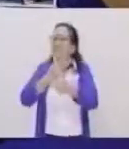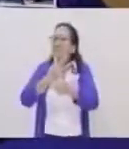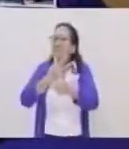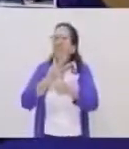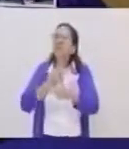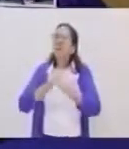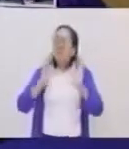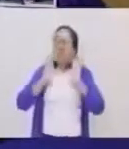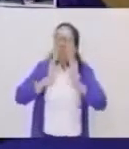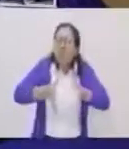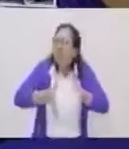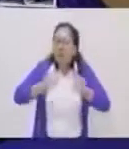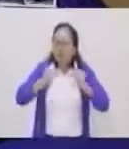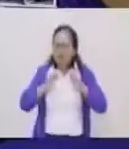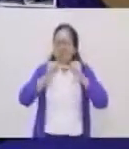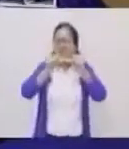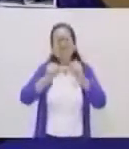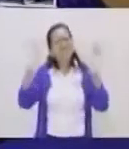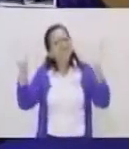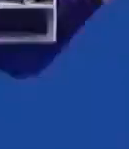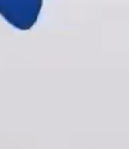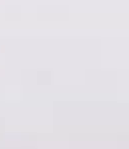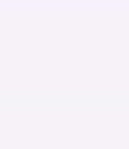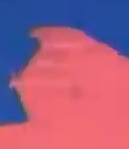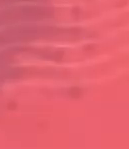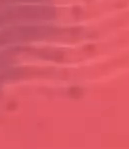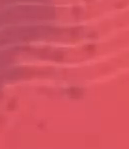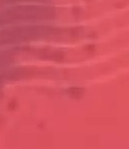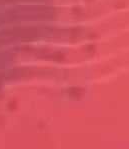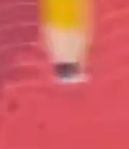Guatemala no se detiene. ¡Hasta pronto!